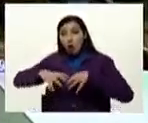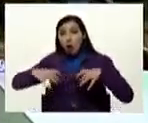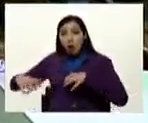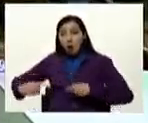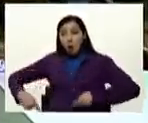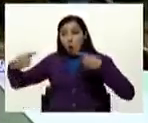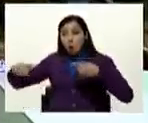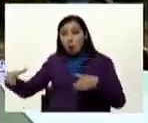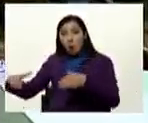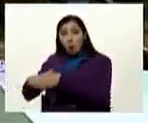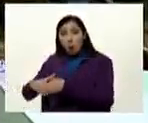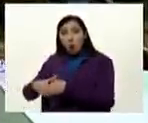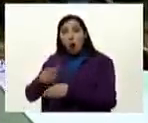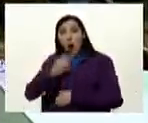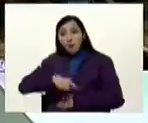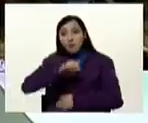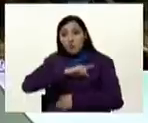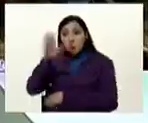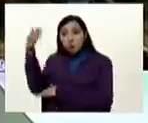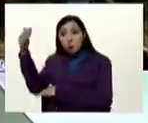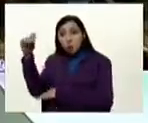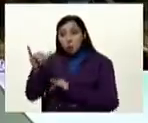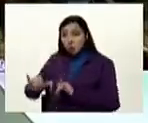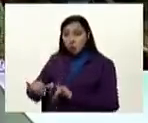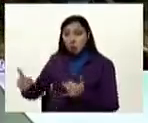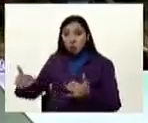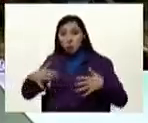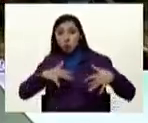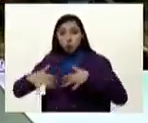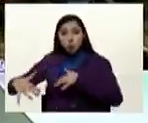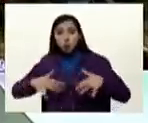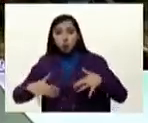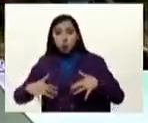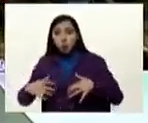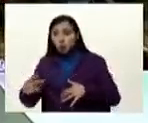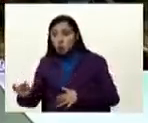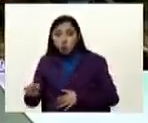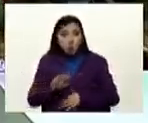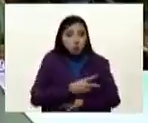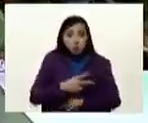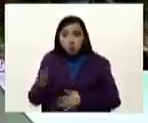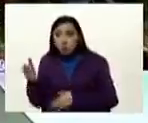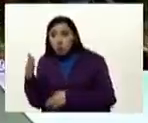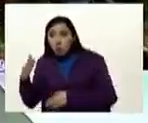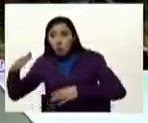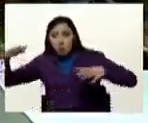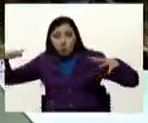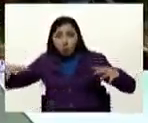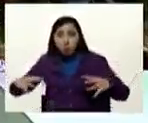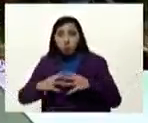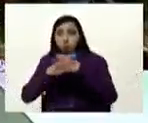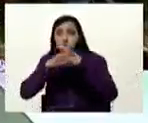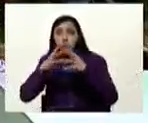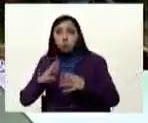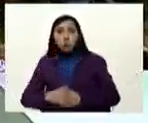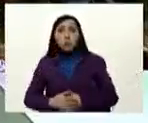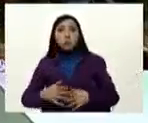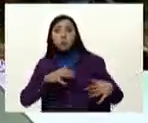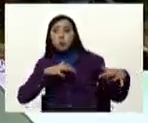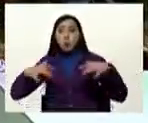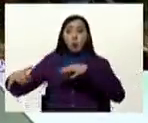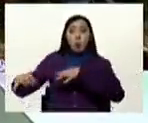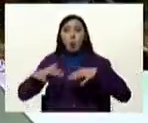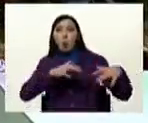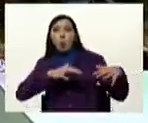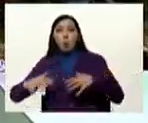la bandera del Imperio Colonial Español. Y los dos estandartes vinieron a enfrentarse en lanza